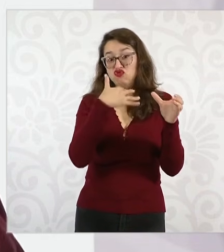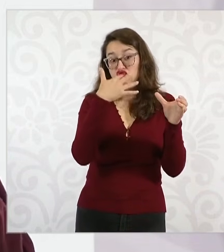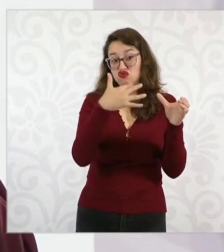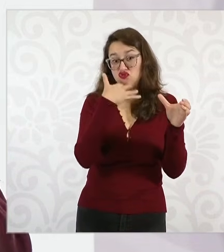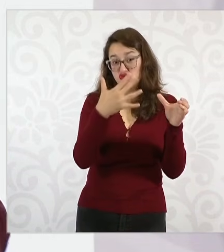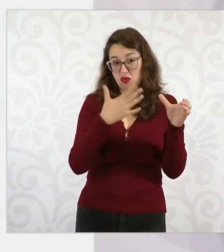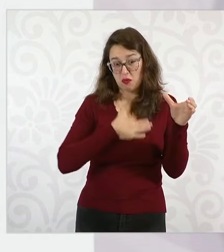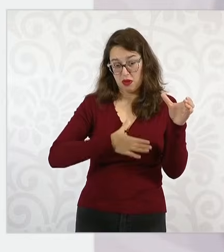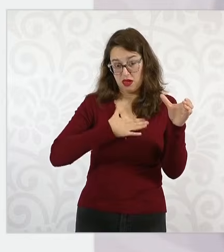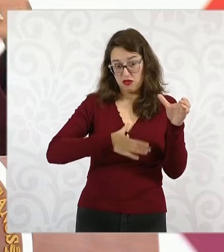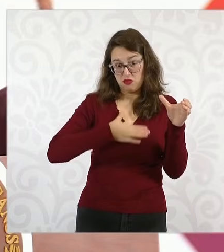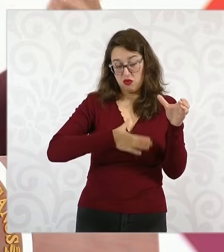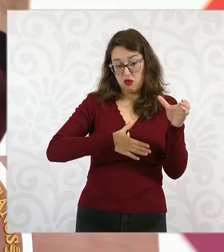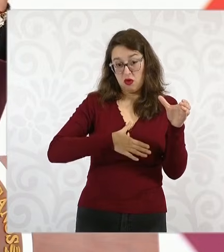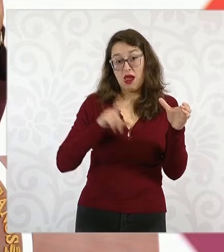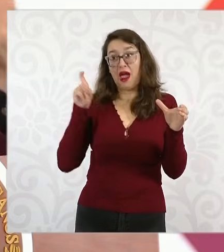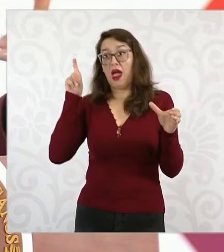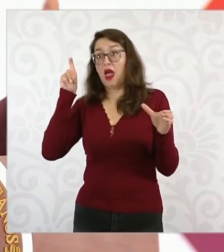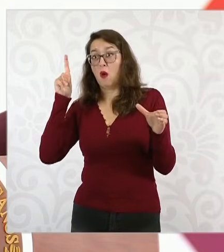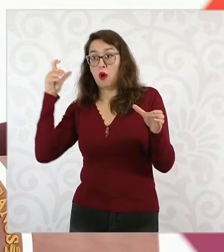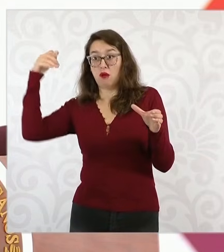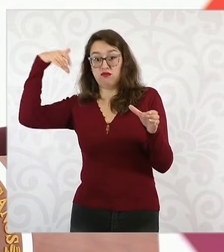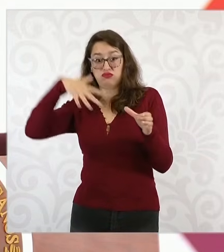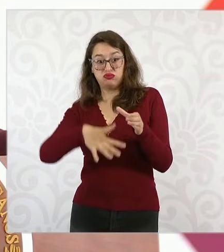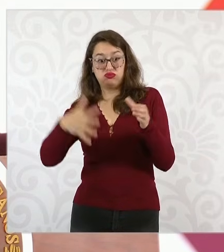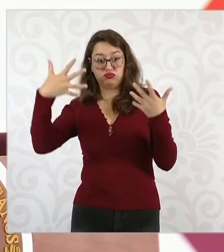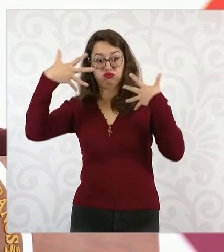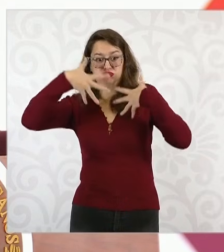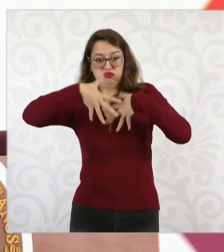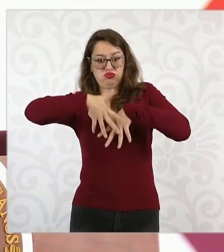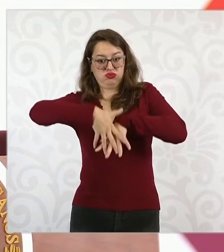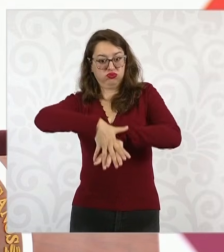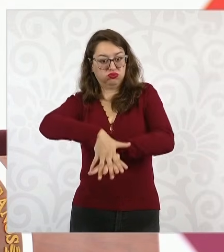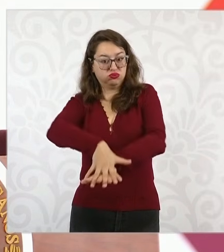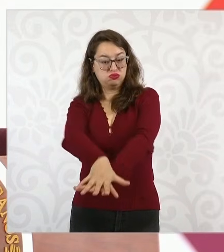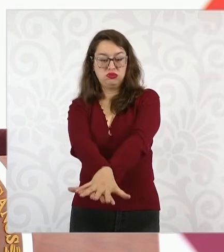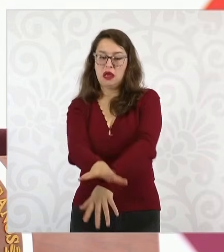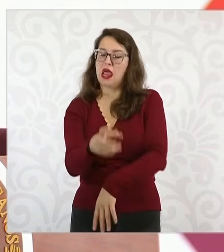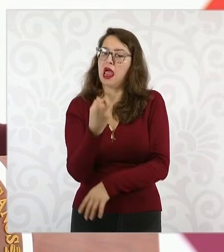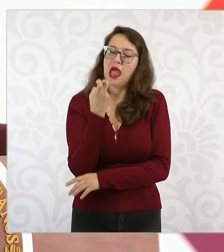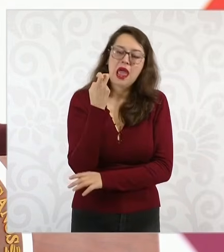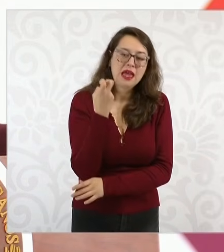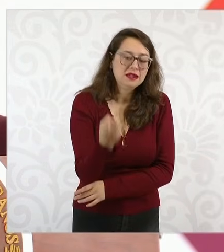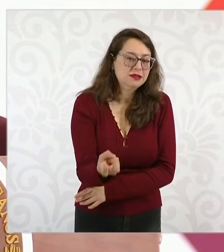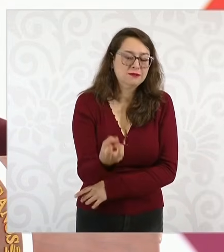Y entonces el reciclaje para consumo humano pues representaría…